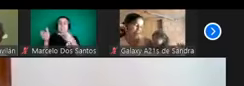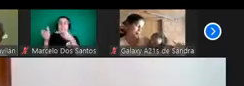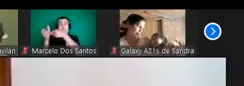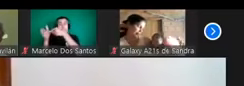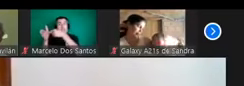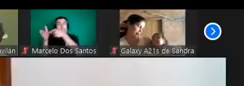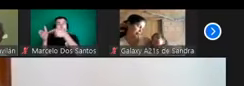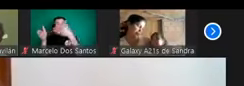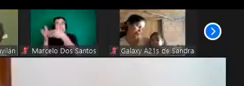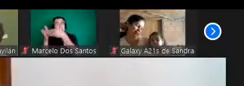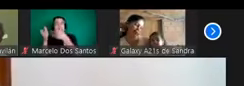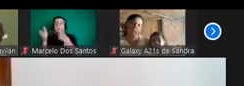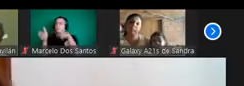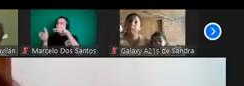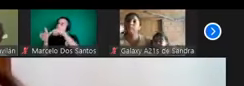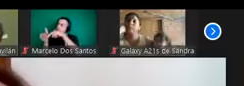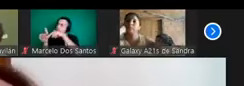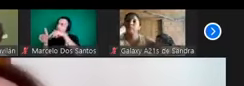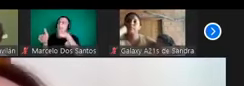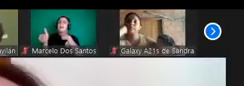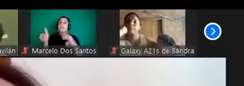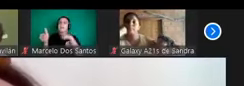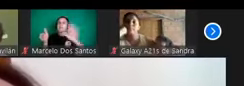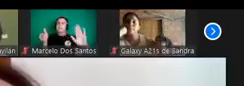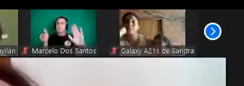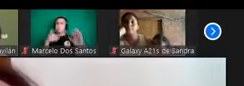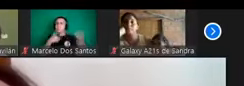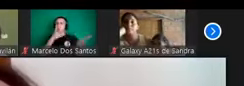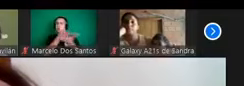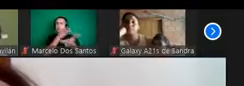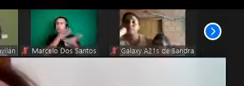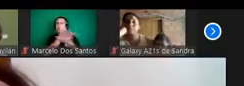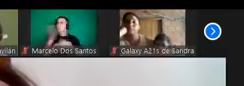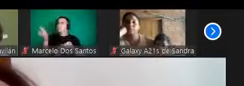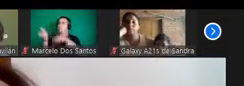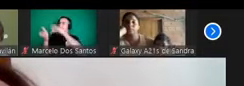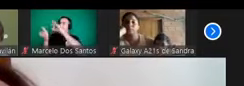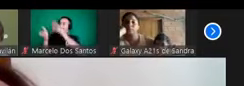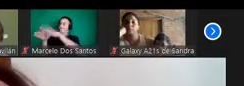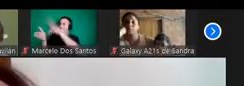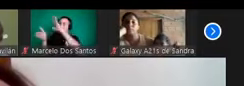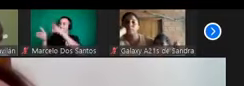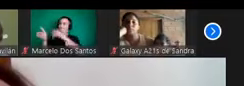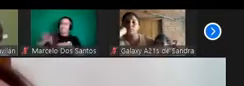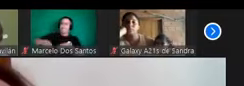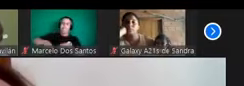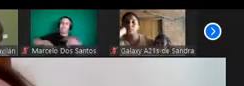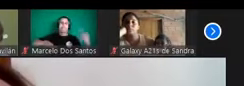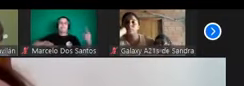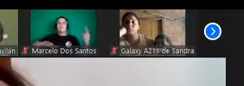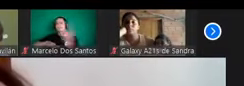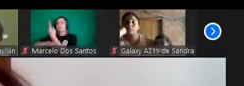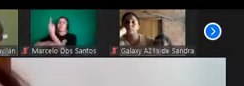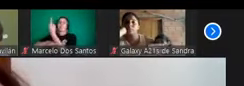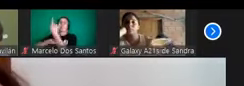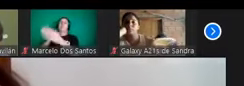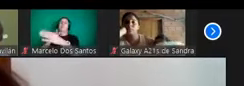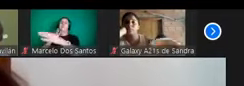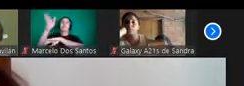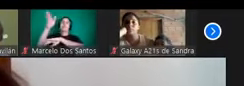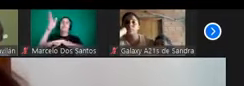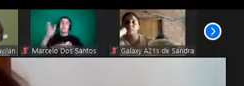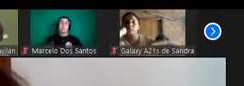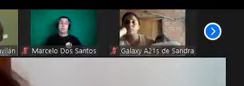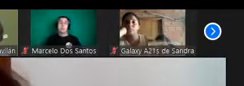las barreras. Entonces, haciendo esa aclaración, quería iniciar y es muy importante que tengamos en